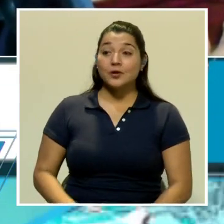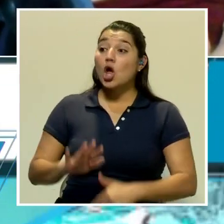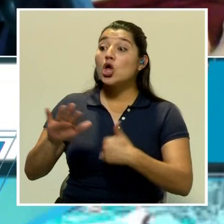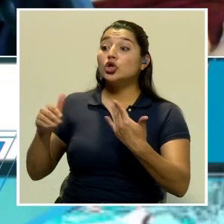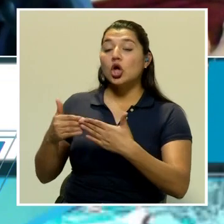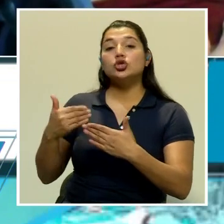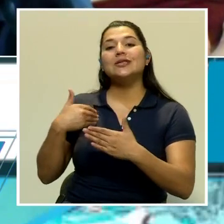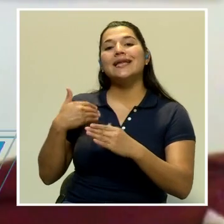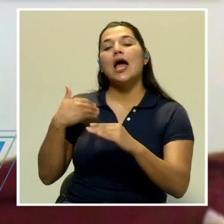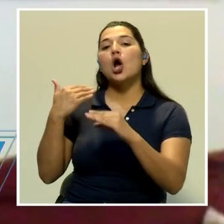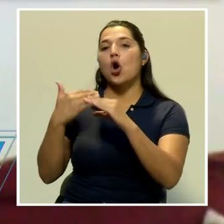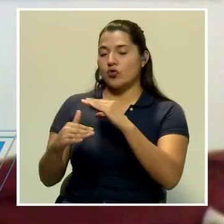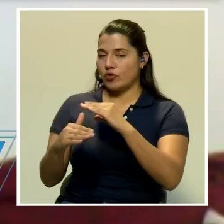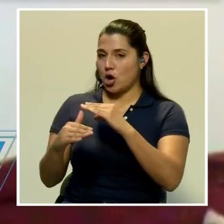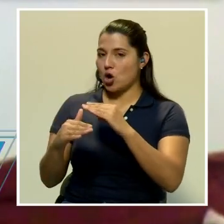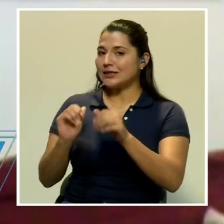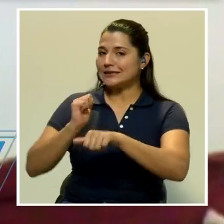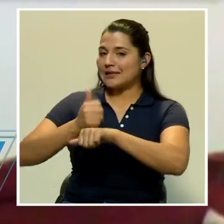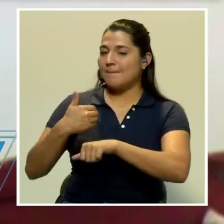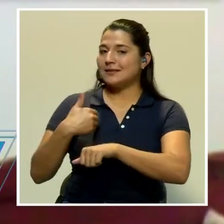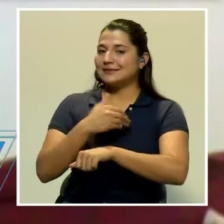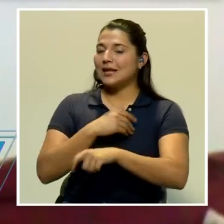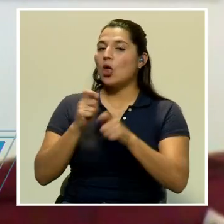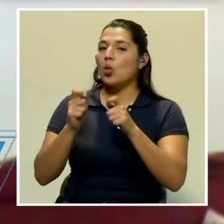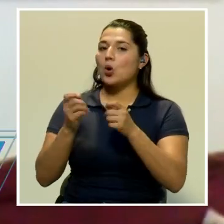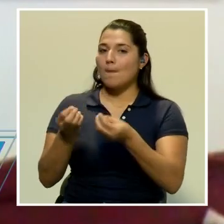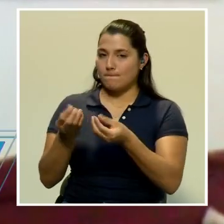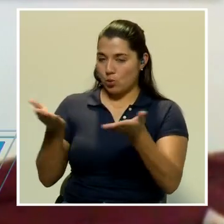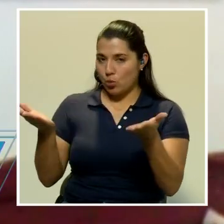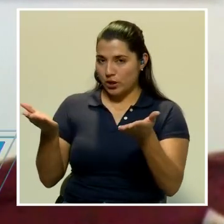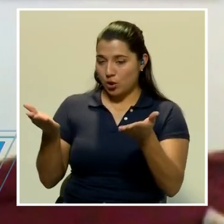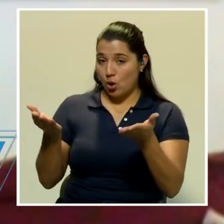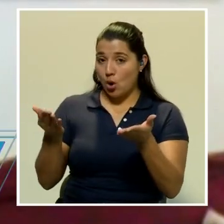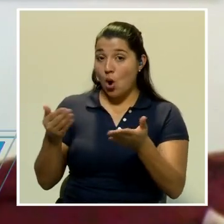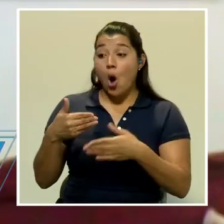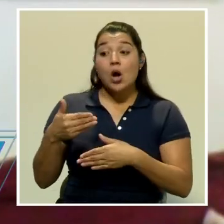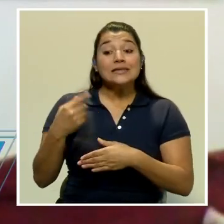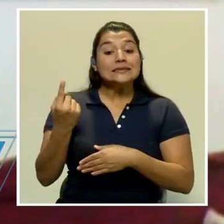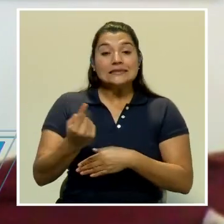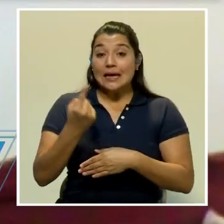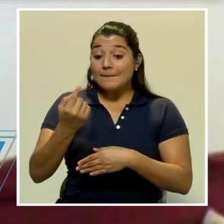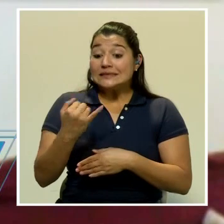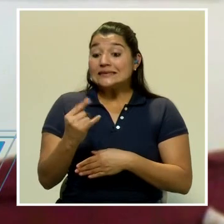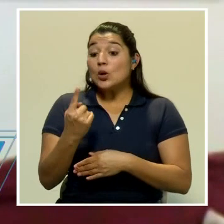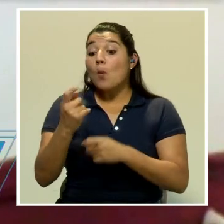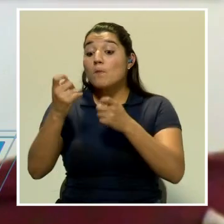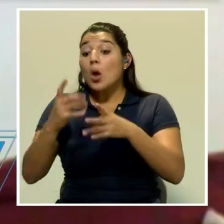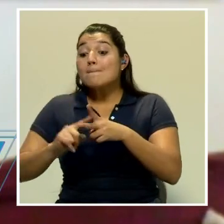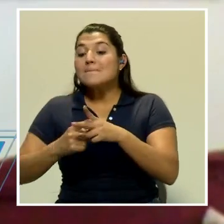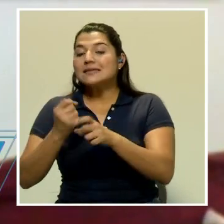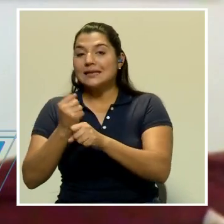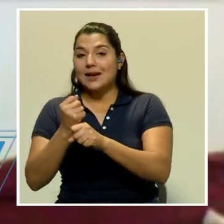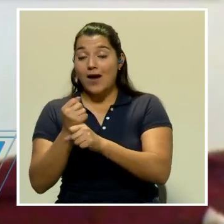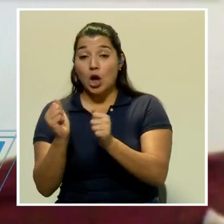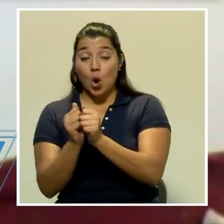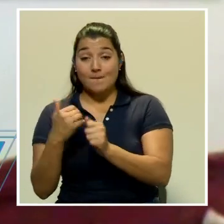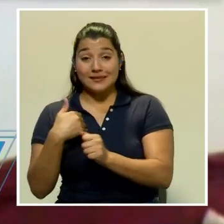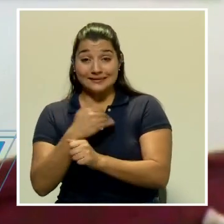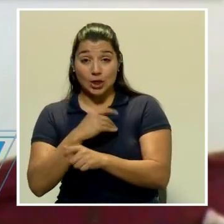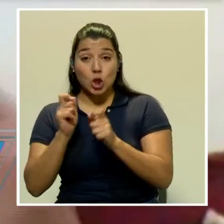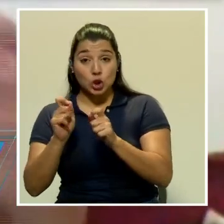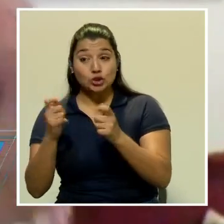tenían correo electrónico del Ministerio de Educación Pública, el institucional. Una vez que un docente empieza a trabajar con el MEP, se le hace el correo